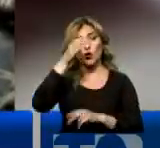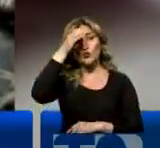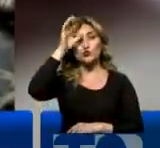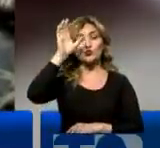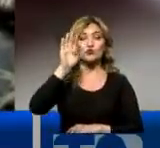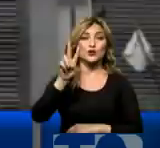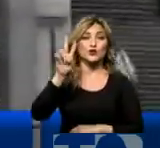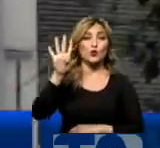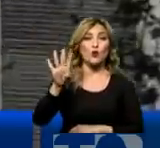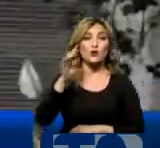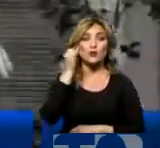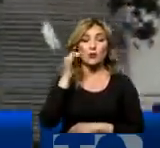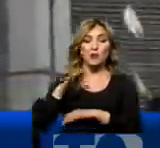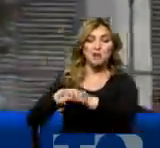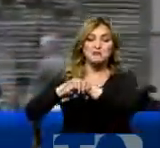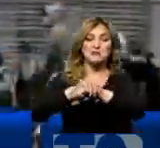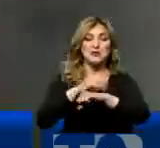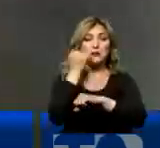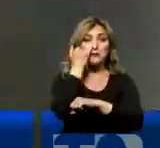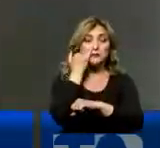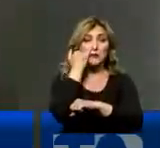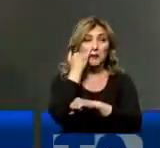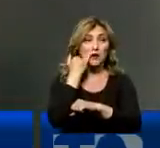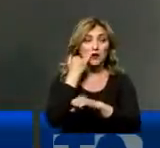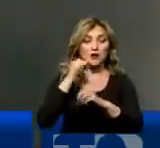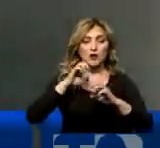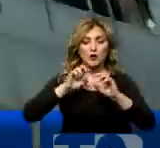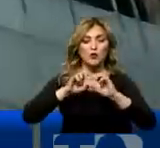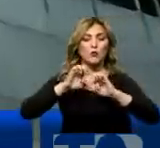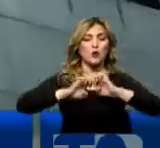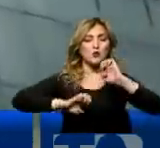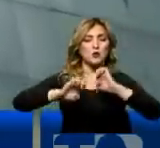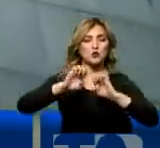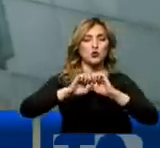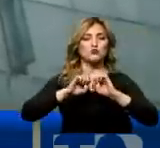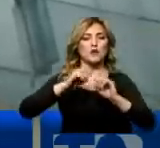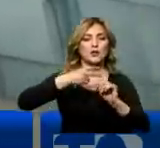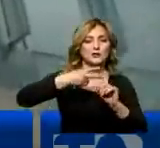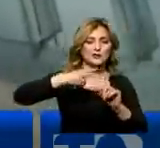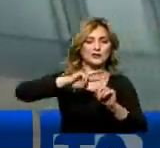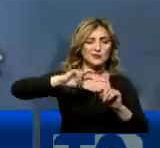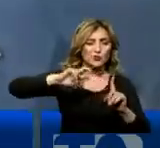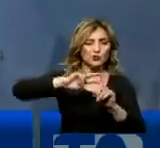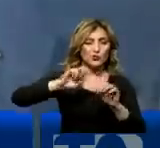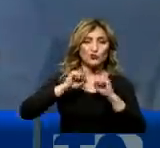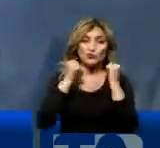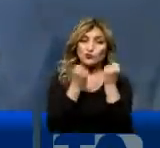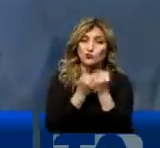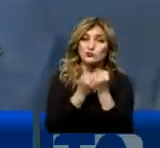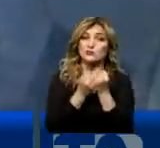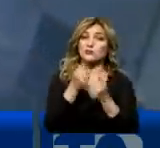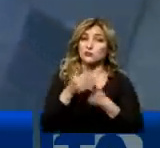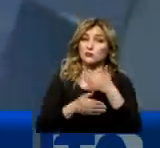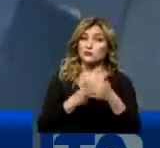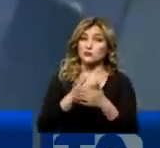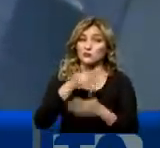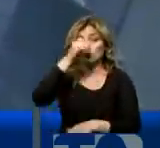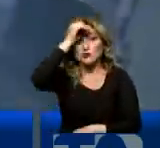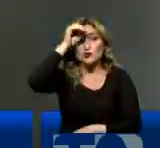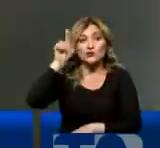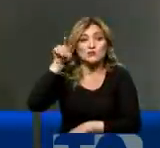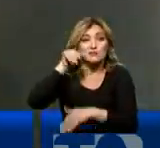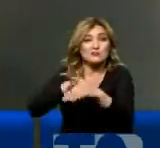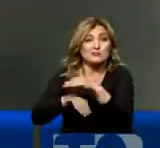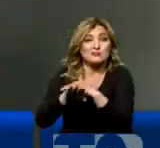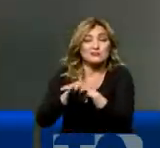procesados indígenas a través de un peritaje antropológico social, un proceso que podría determinar que los involucrados desconocían que